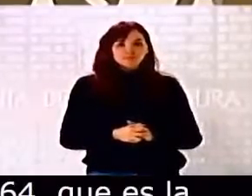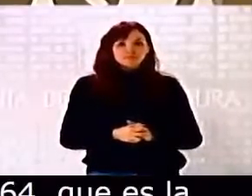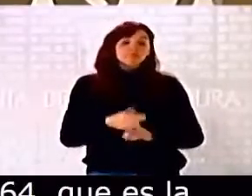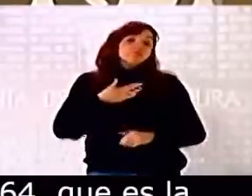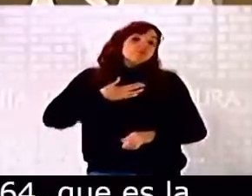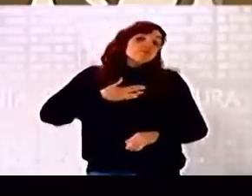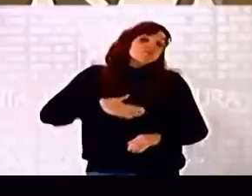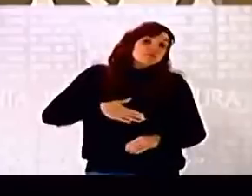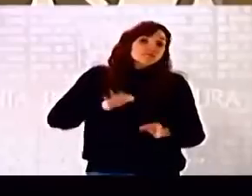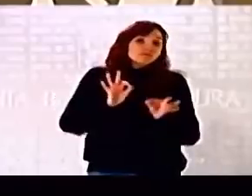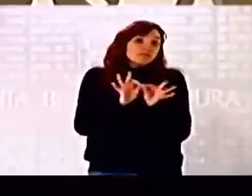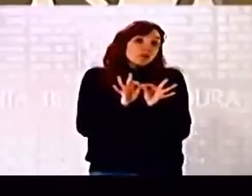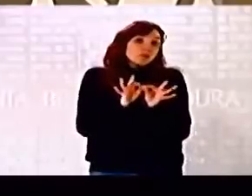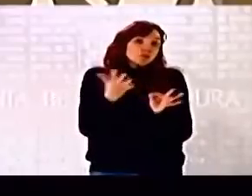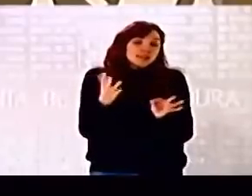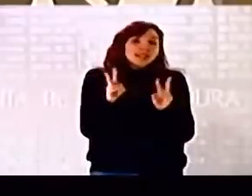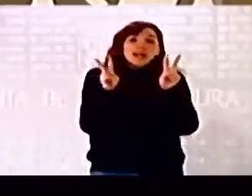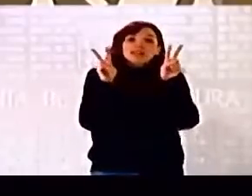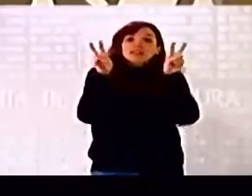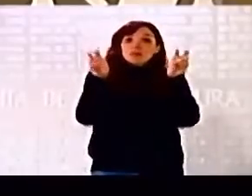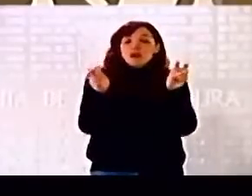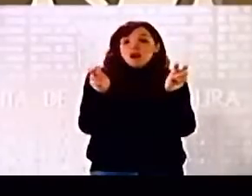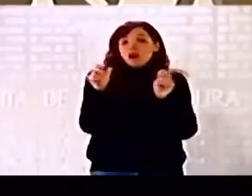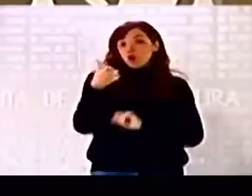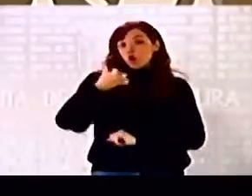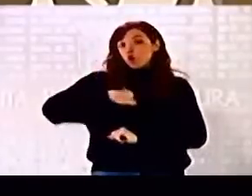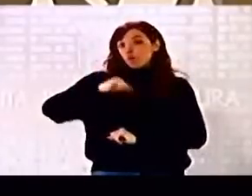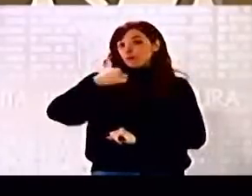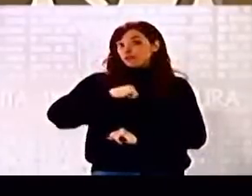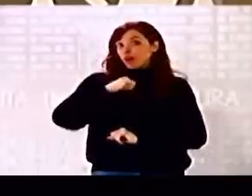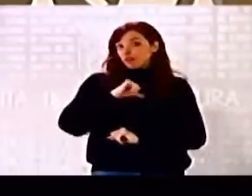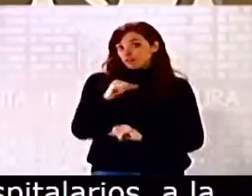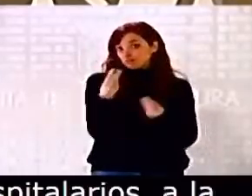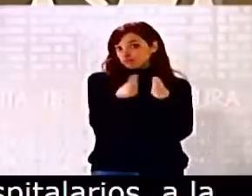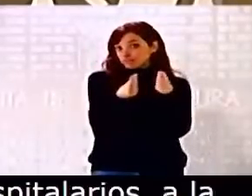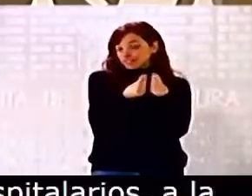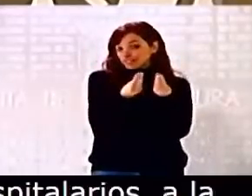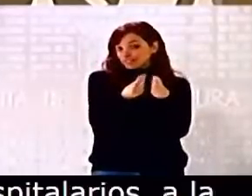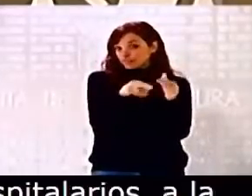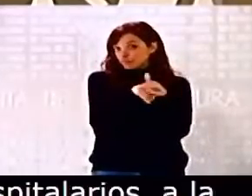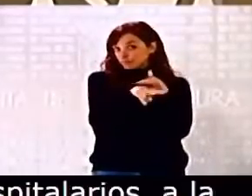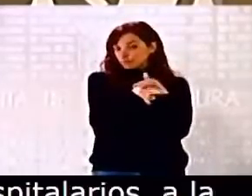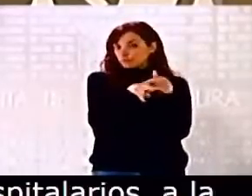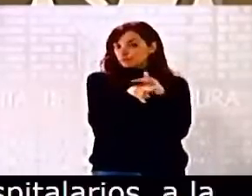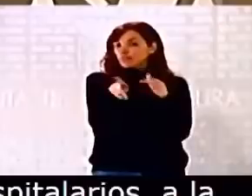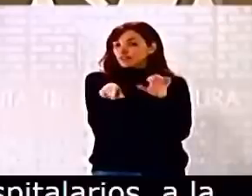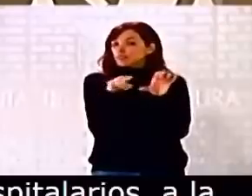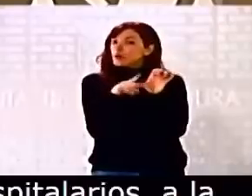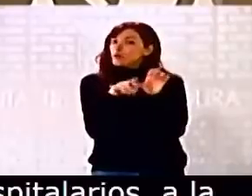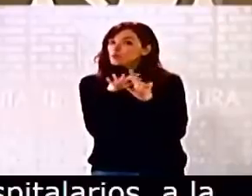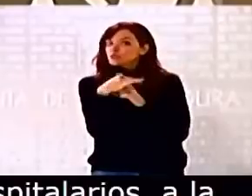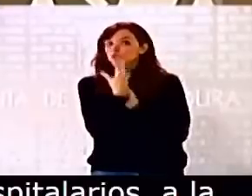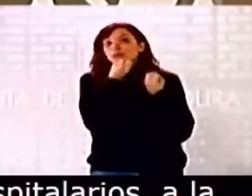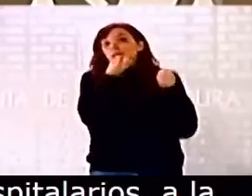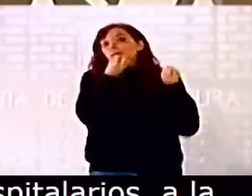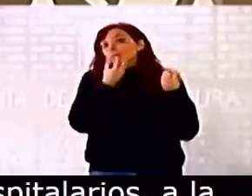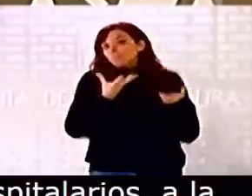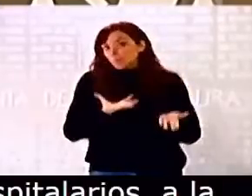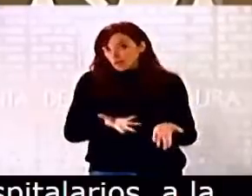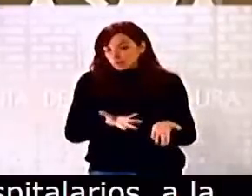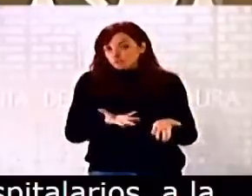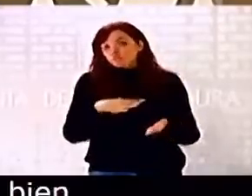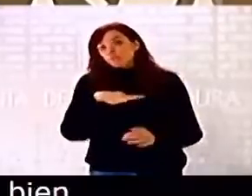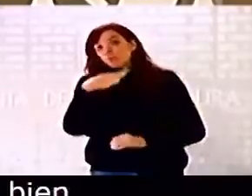Afortunadamente, en lo que respecta a los centros hospitalarios, a la presión asistencial, Extremadura se está comportando bien, probablemente por